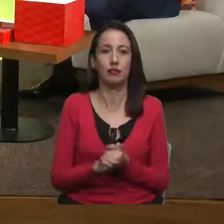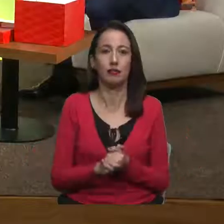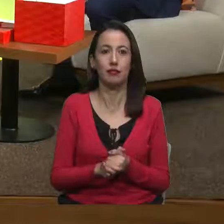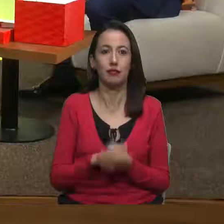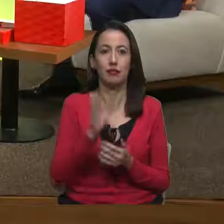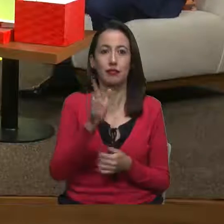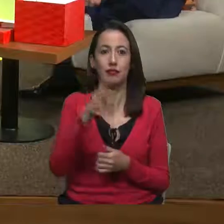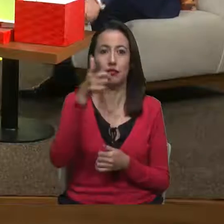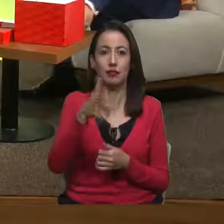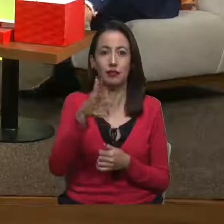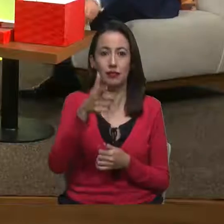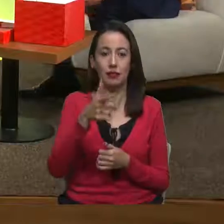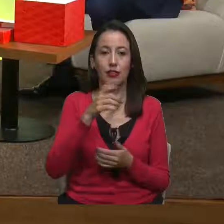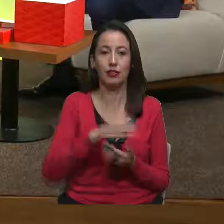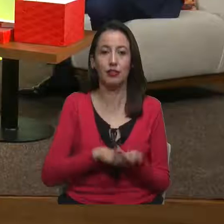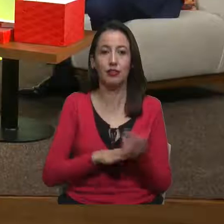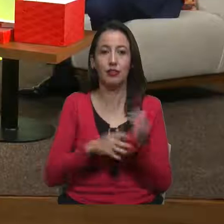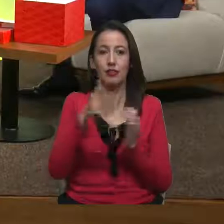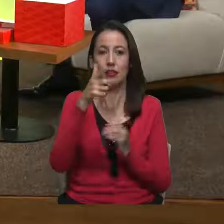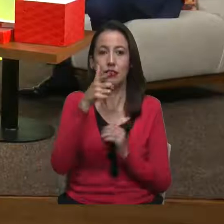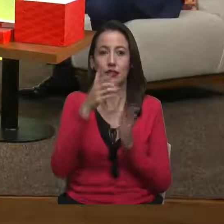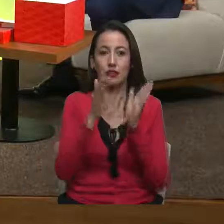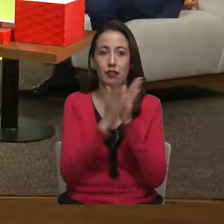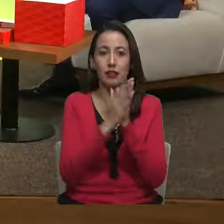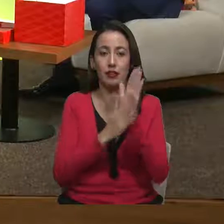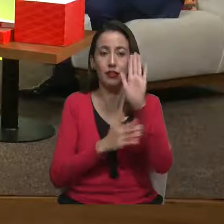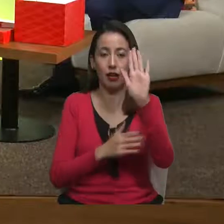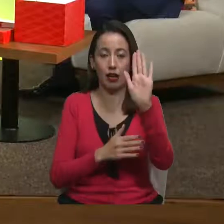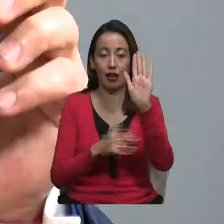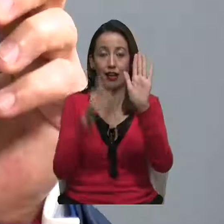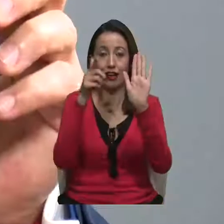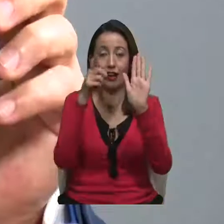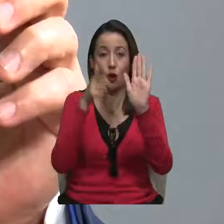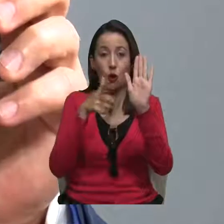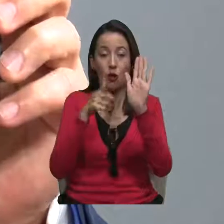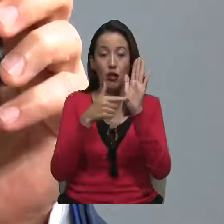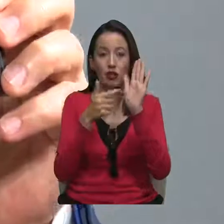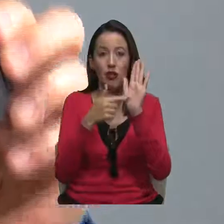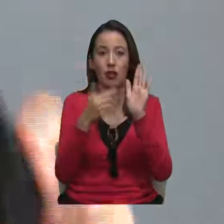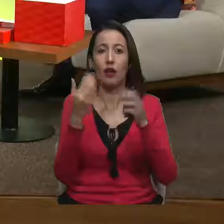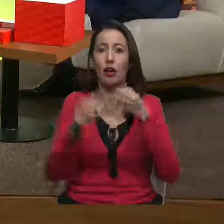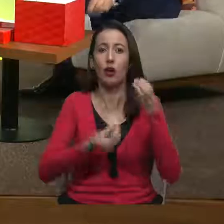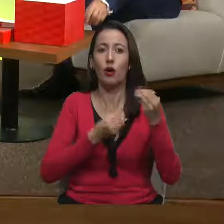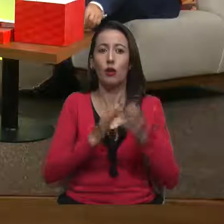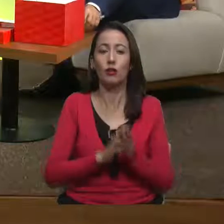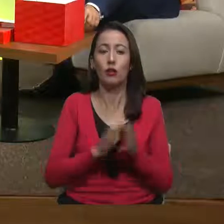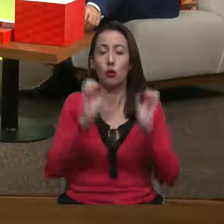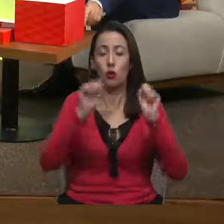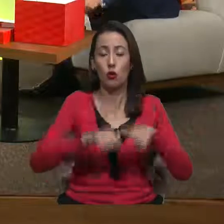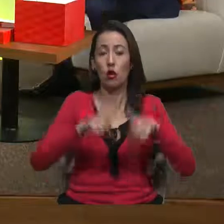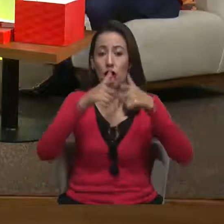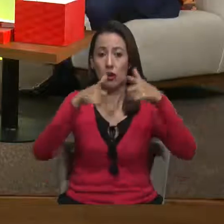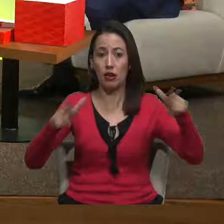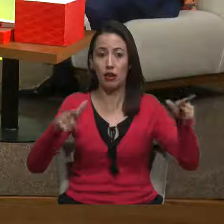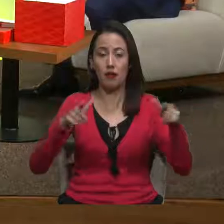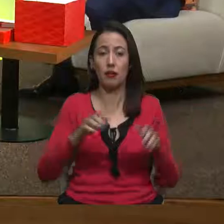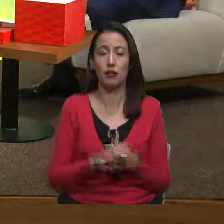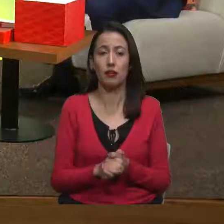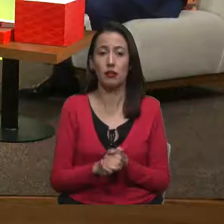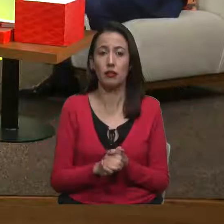muéstrale por favor para que la larga vida de nuestros amigos usted cree en el porte y uso de armas para generar seguridad